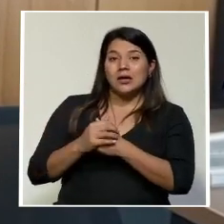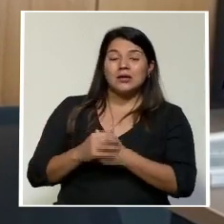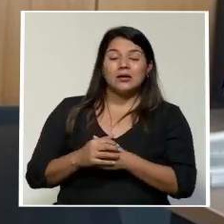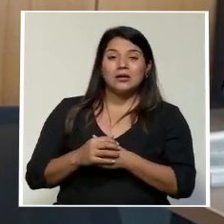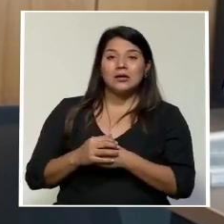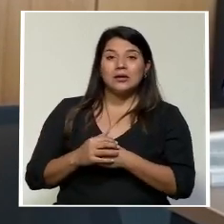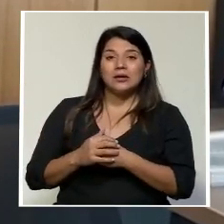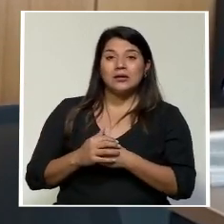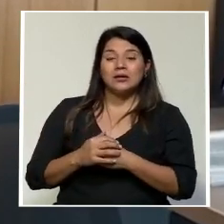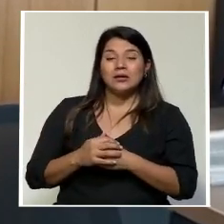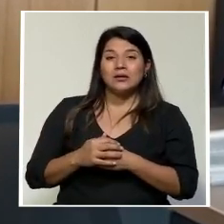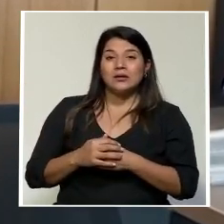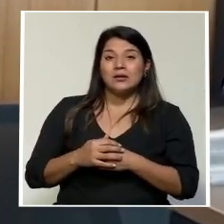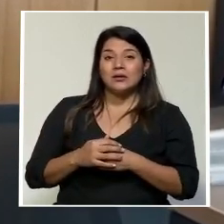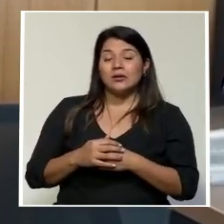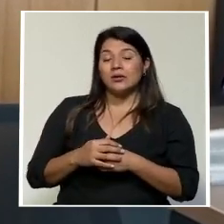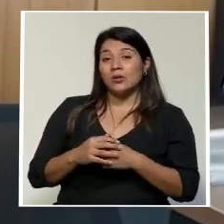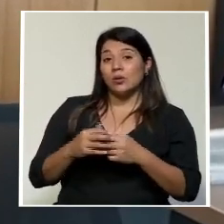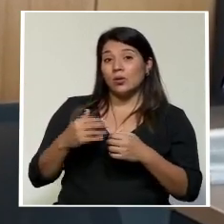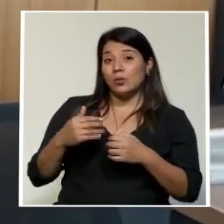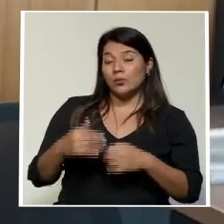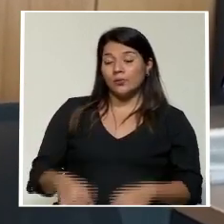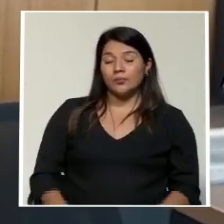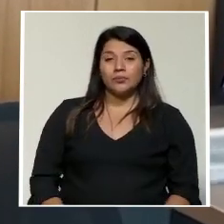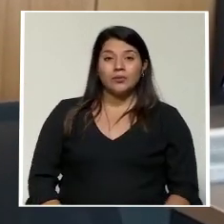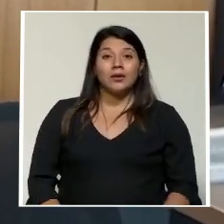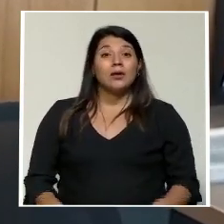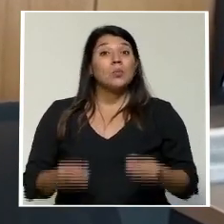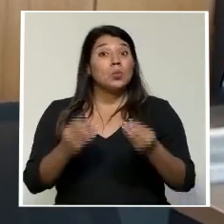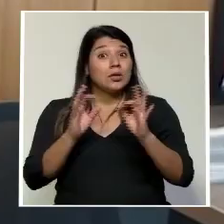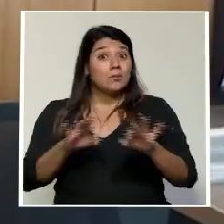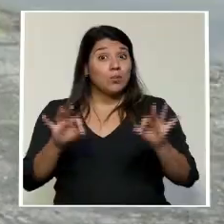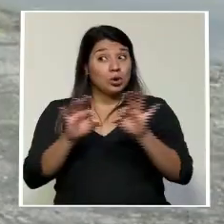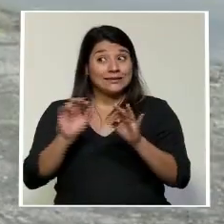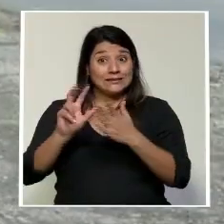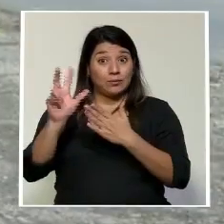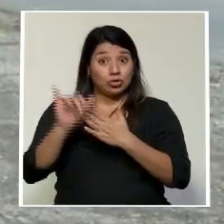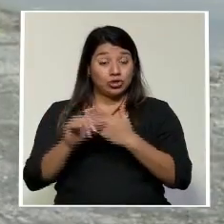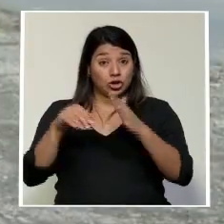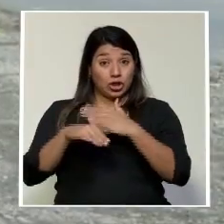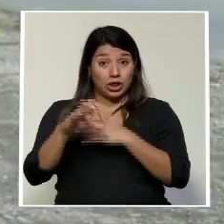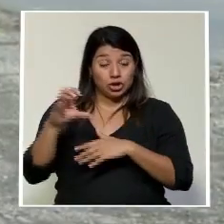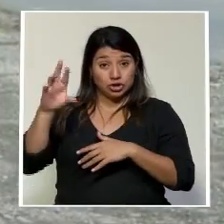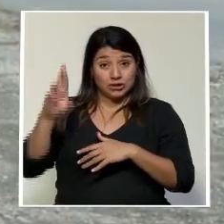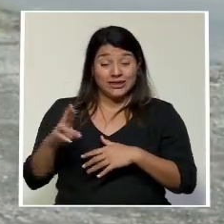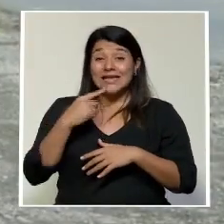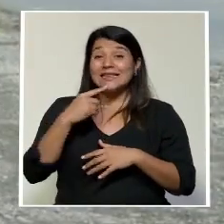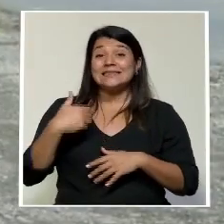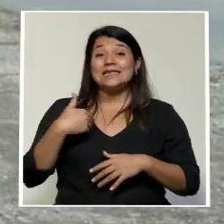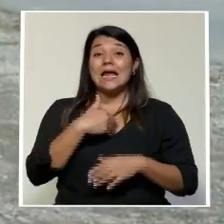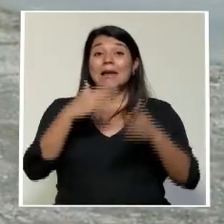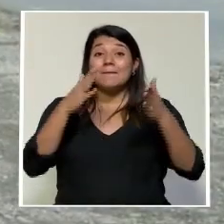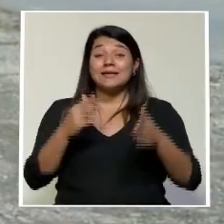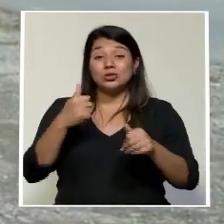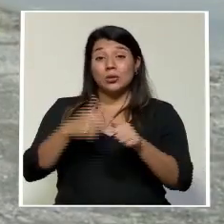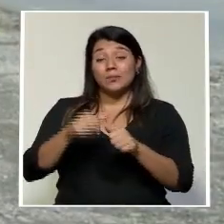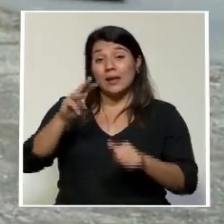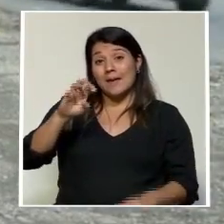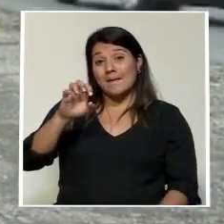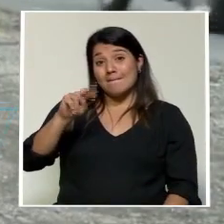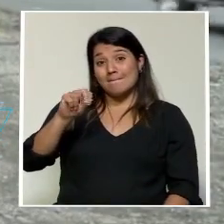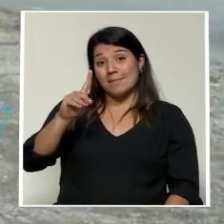arrancó este proyecto país tan importante. Añadió que el Ministro Méndez Mata fue citado a la